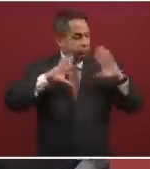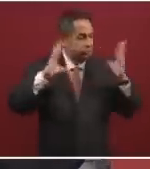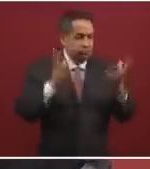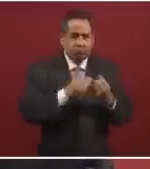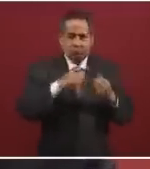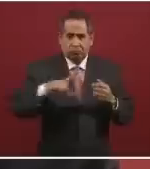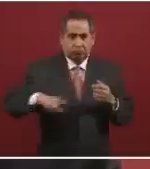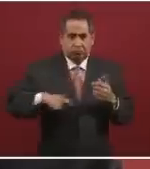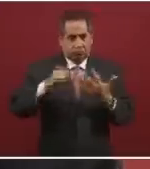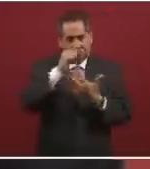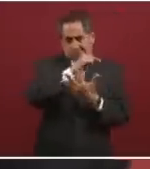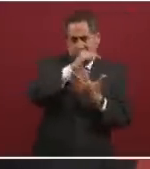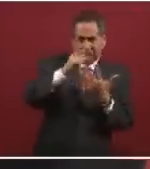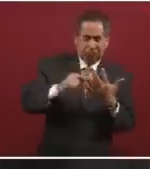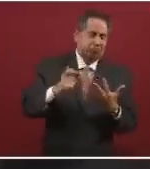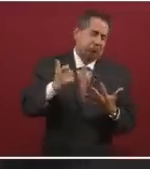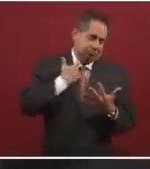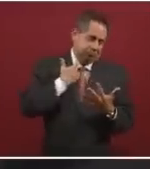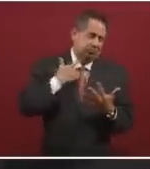¿no?,